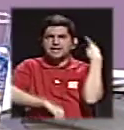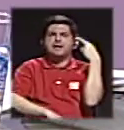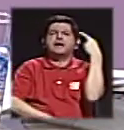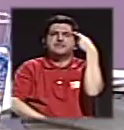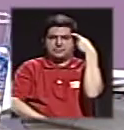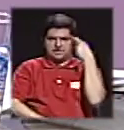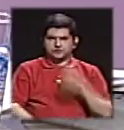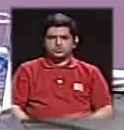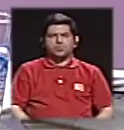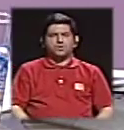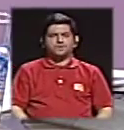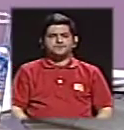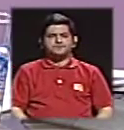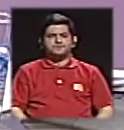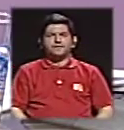de